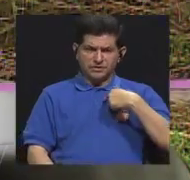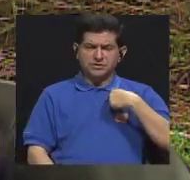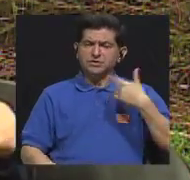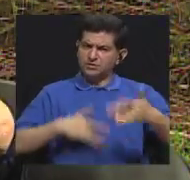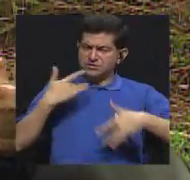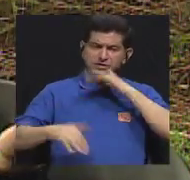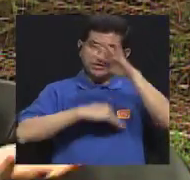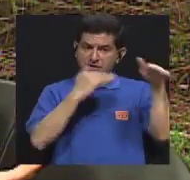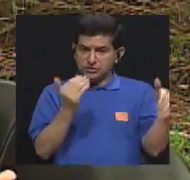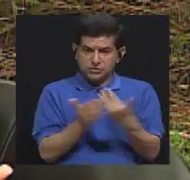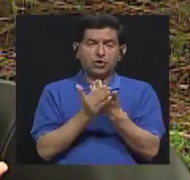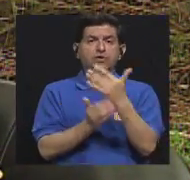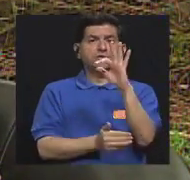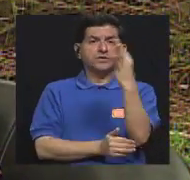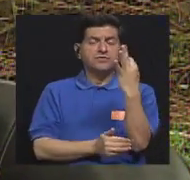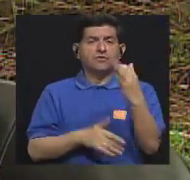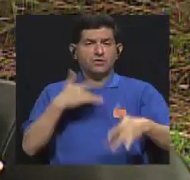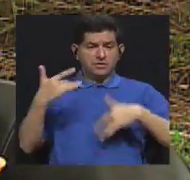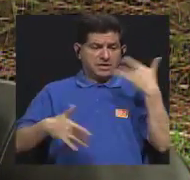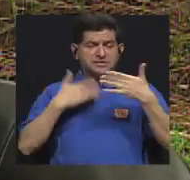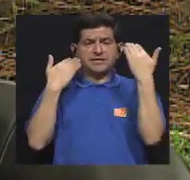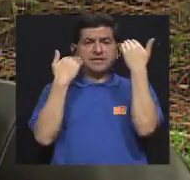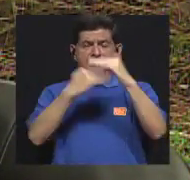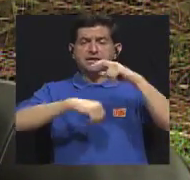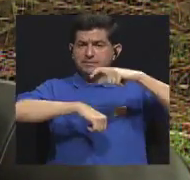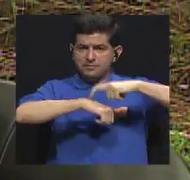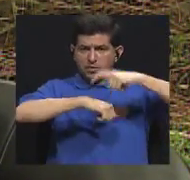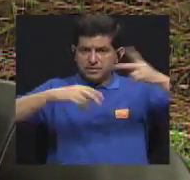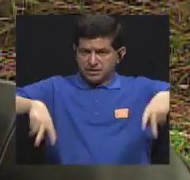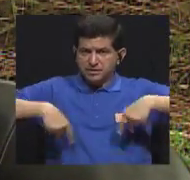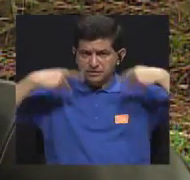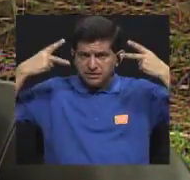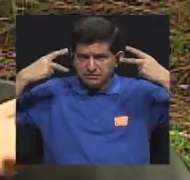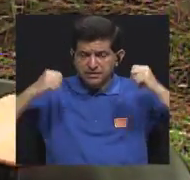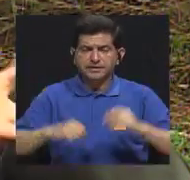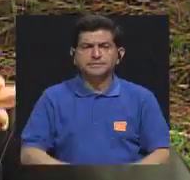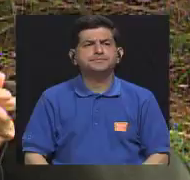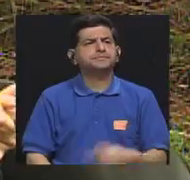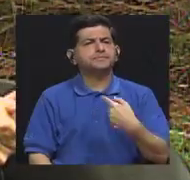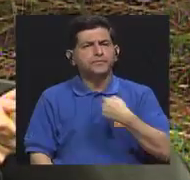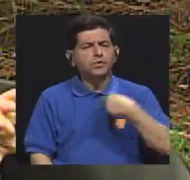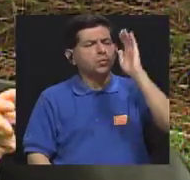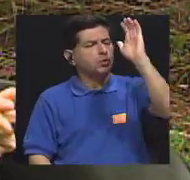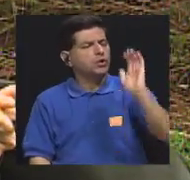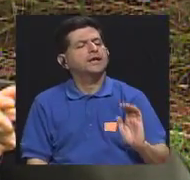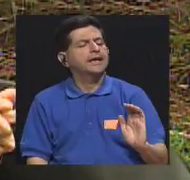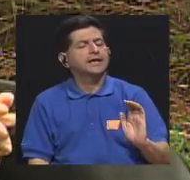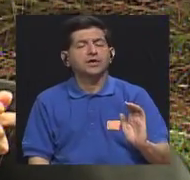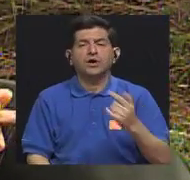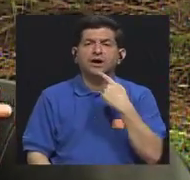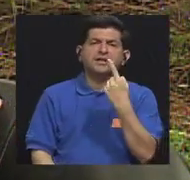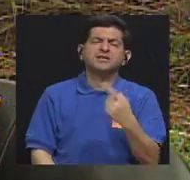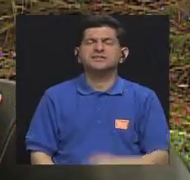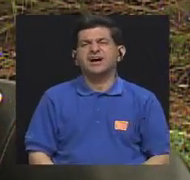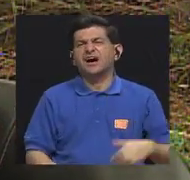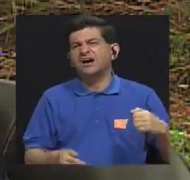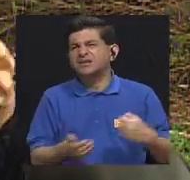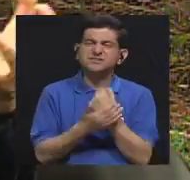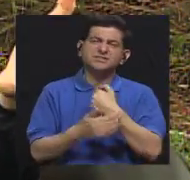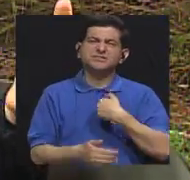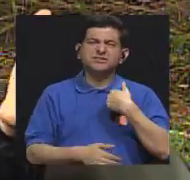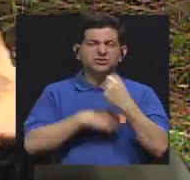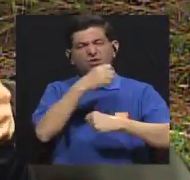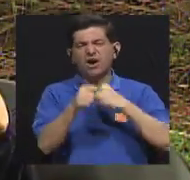siento que todos en alguna forma nos sentimos limitados en algún momento de la vida. Cuando uno es niño, uno dice, ay, qué ganas de